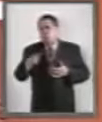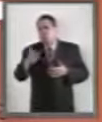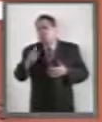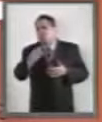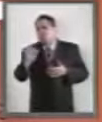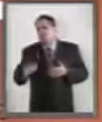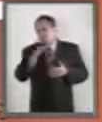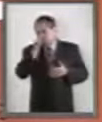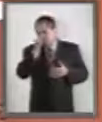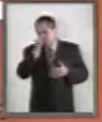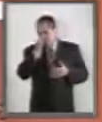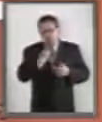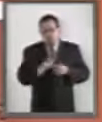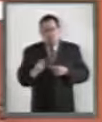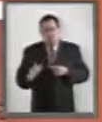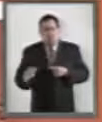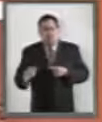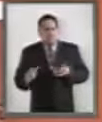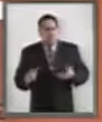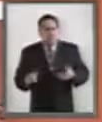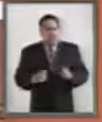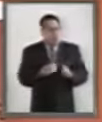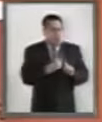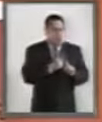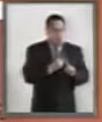13% de sus ingresos,